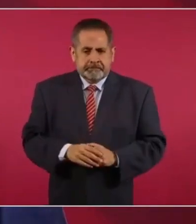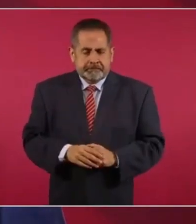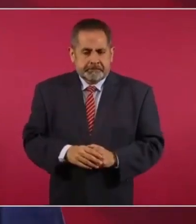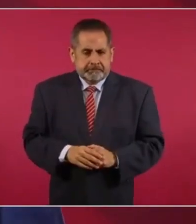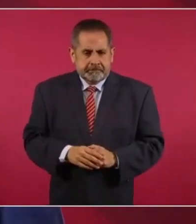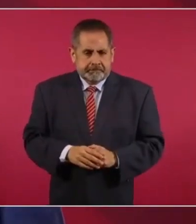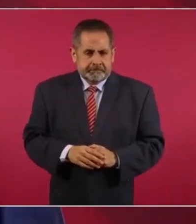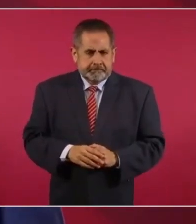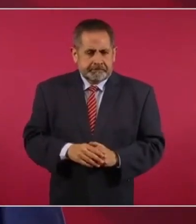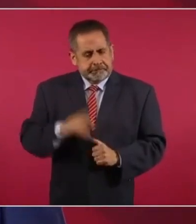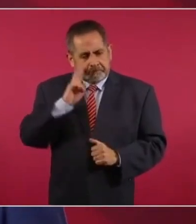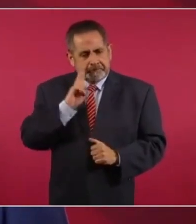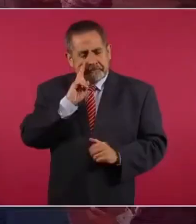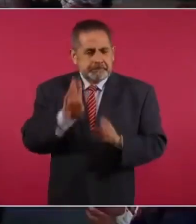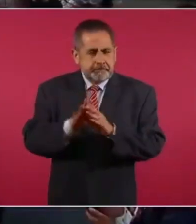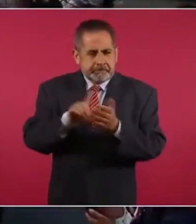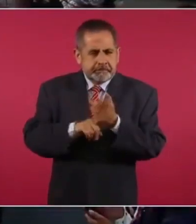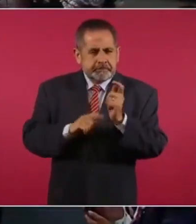Si notamos